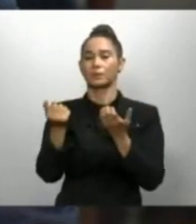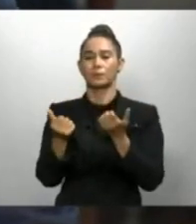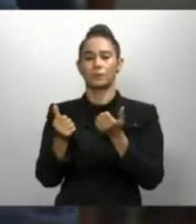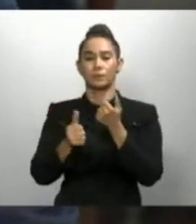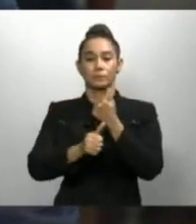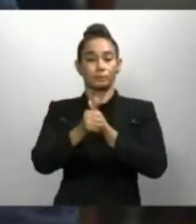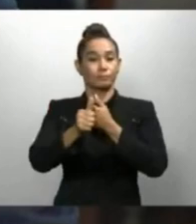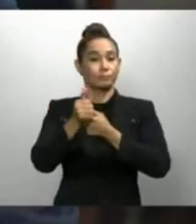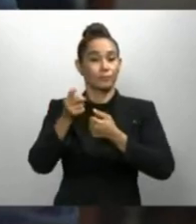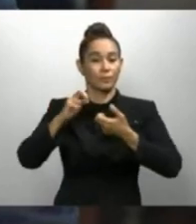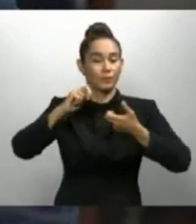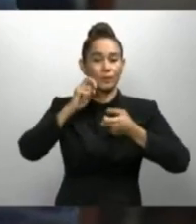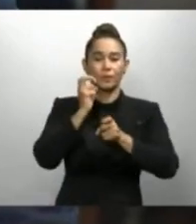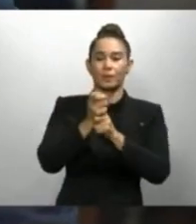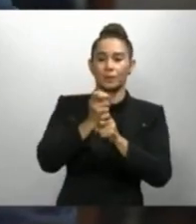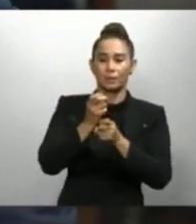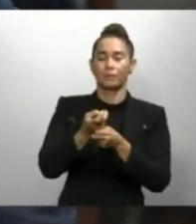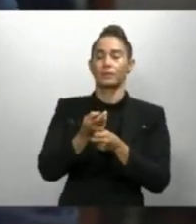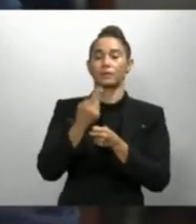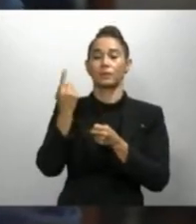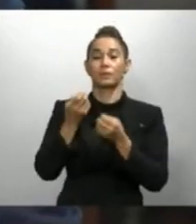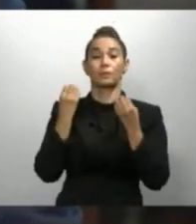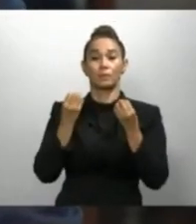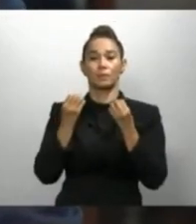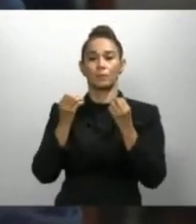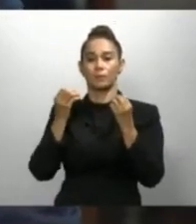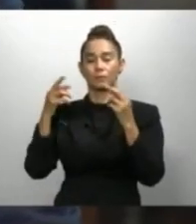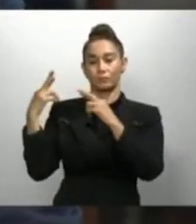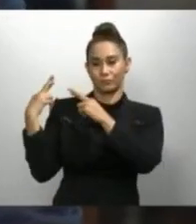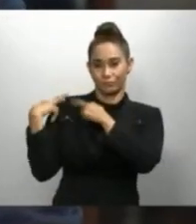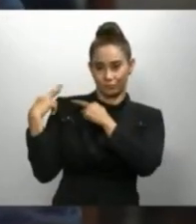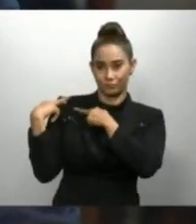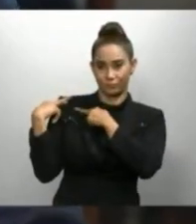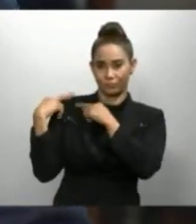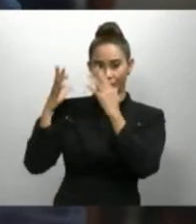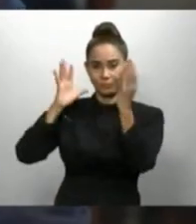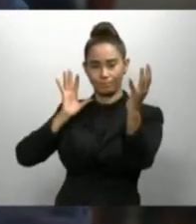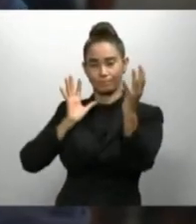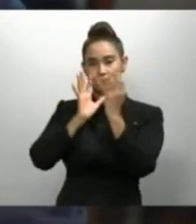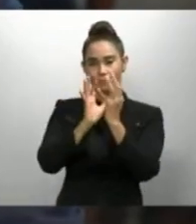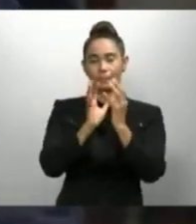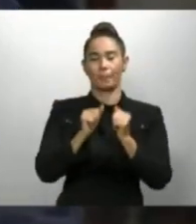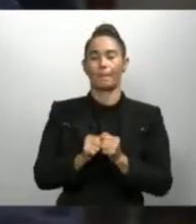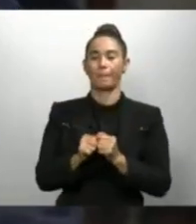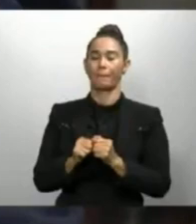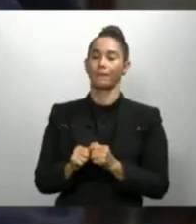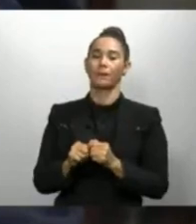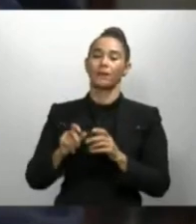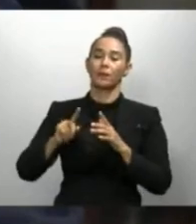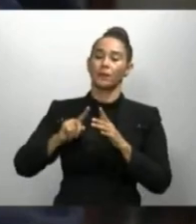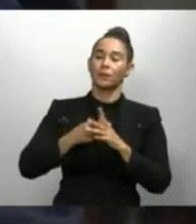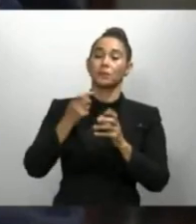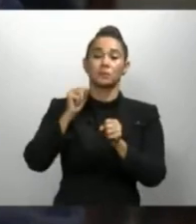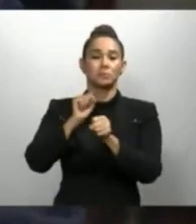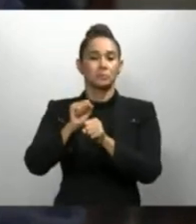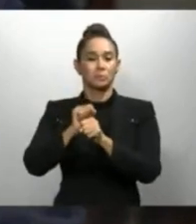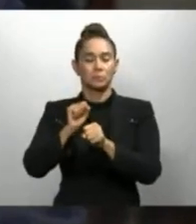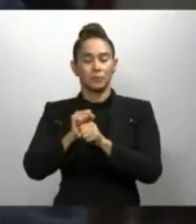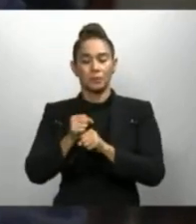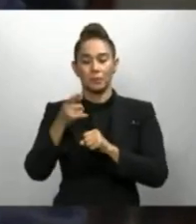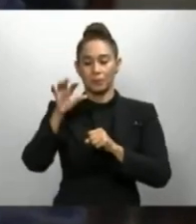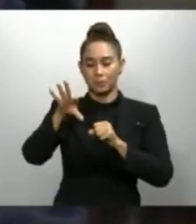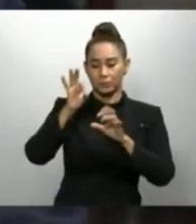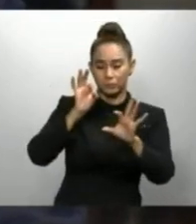con responsabilidad y dando la cara. Iniciamos trabajando en identificar y coordinar operativos para